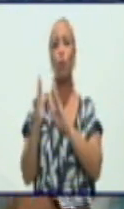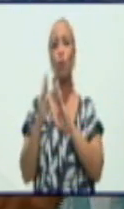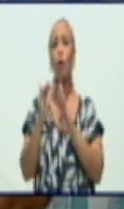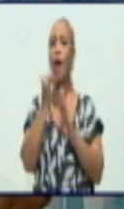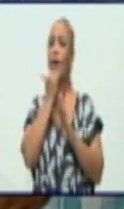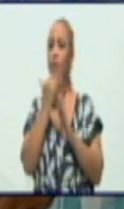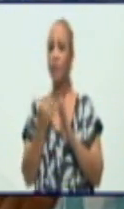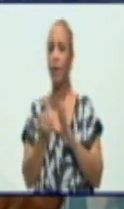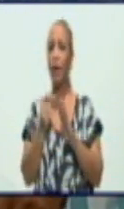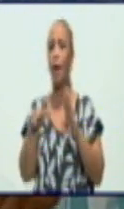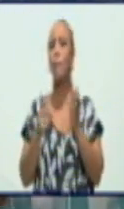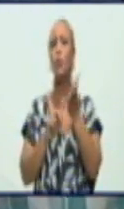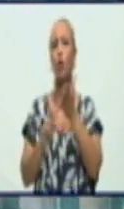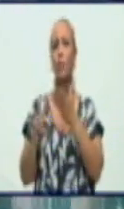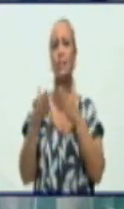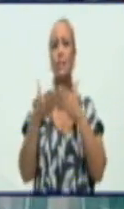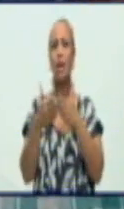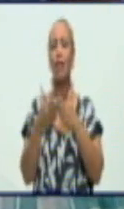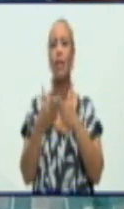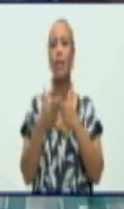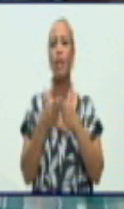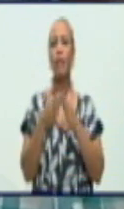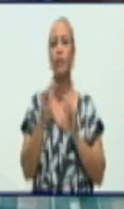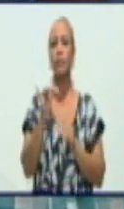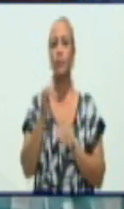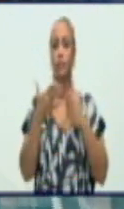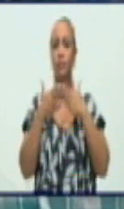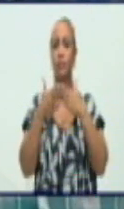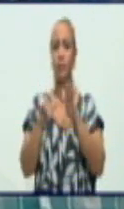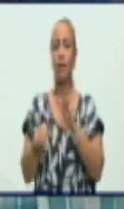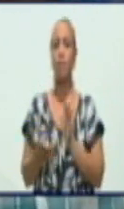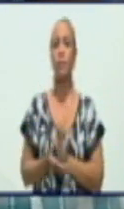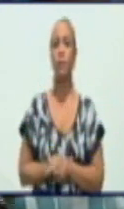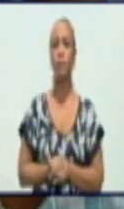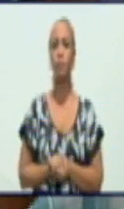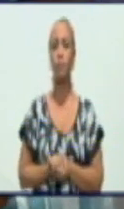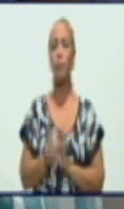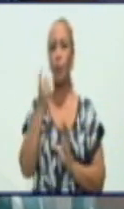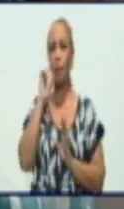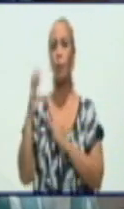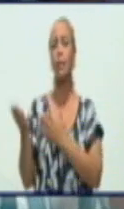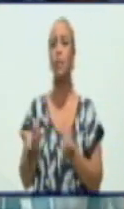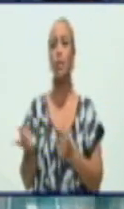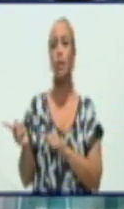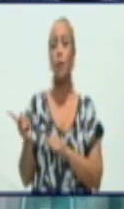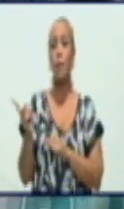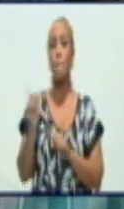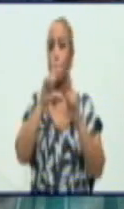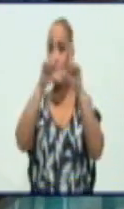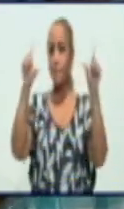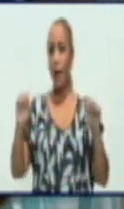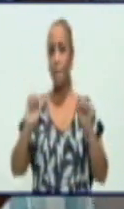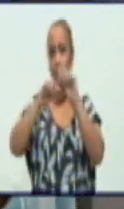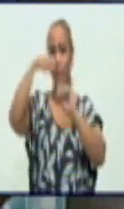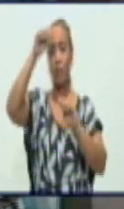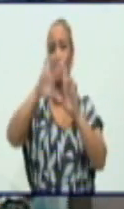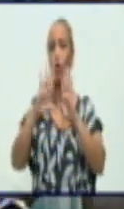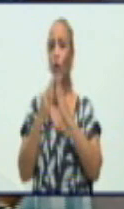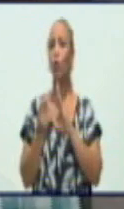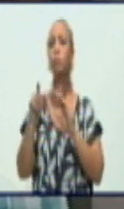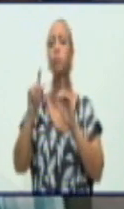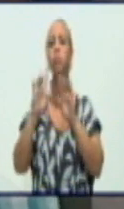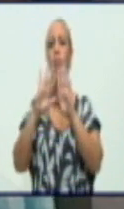a ser inminente a la provincia vamos a ver este es el mapa de los modelos no todos los modelos aquí coinciden lo que estoy